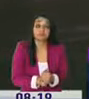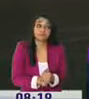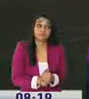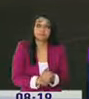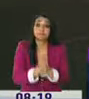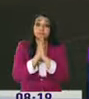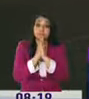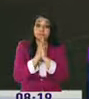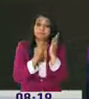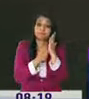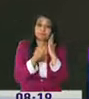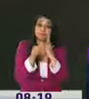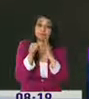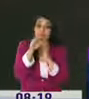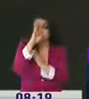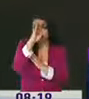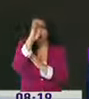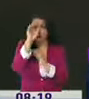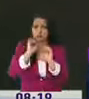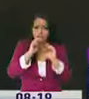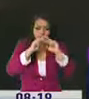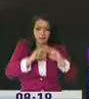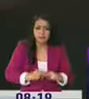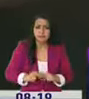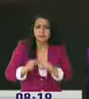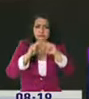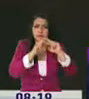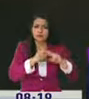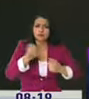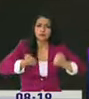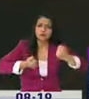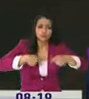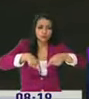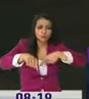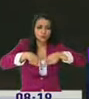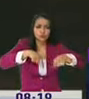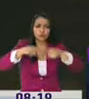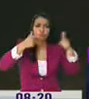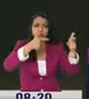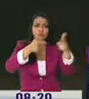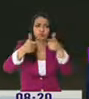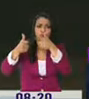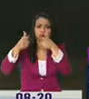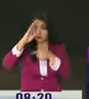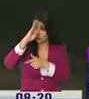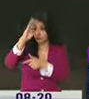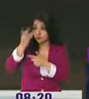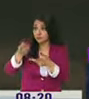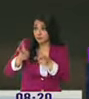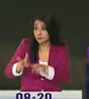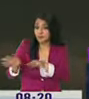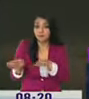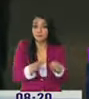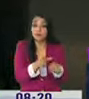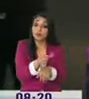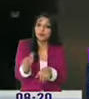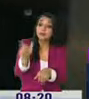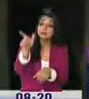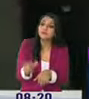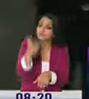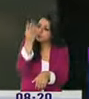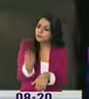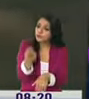al Ministerio del Interior que pueda revisar cómo están los patrullajes en este sector aquí en el Batanalco. Me encuentro también con otra vecina.